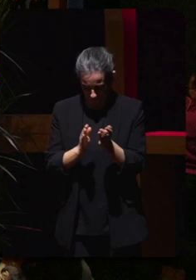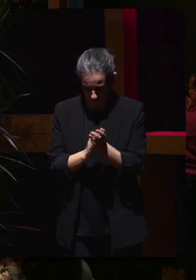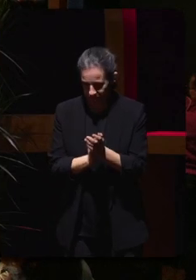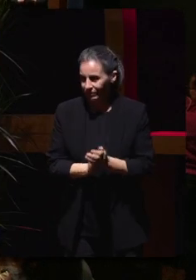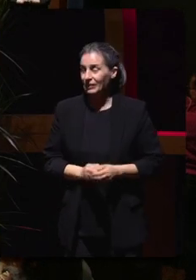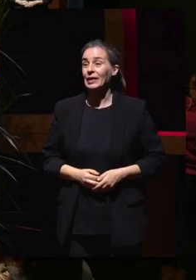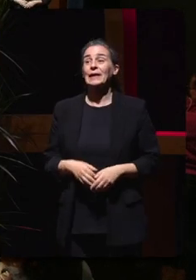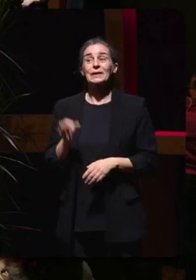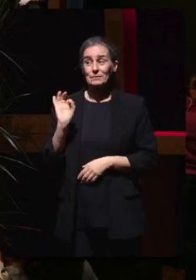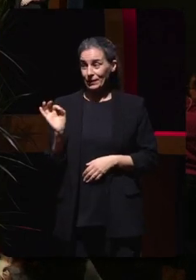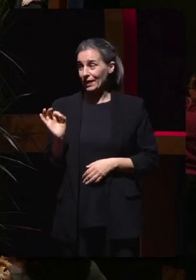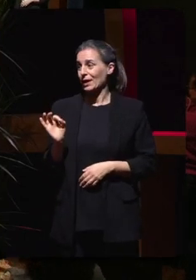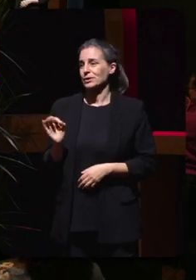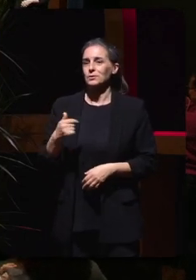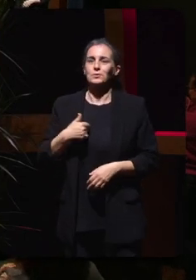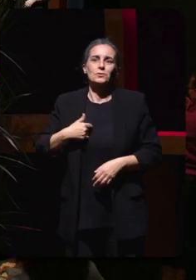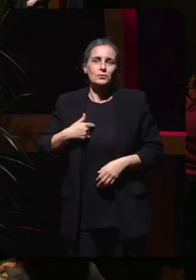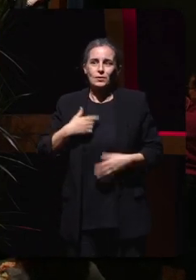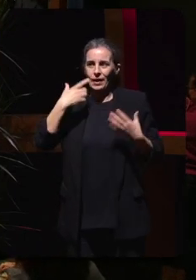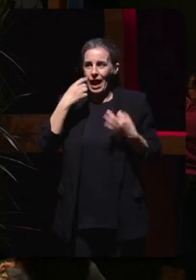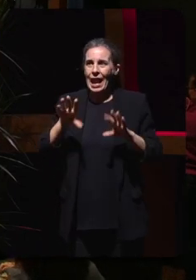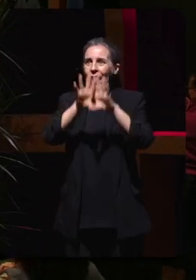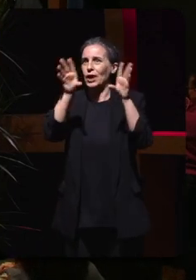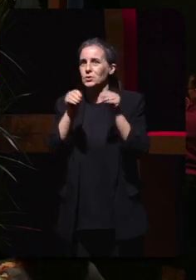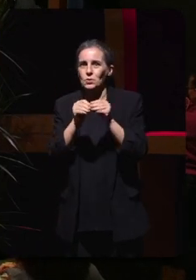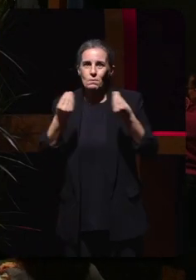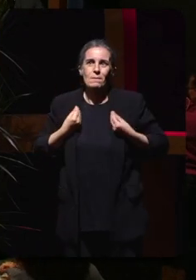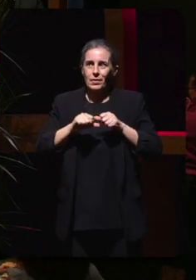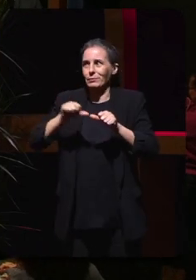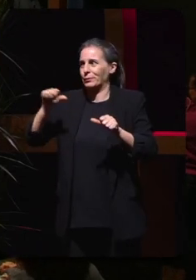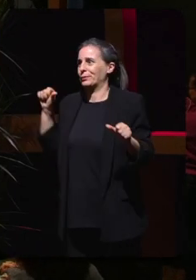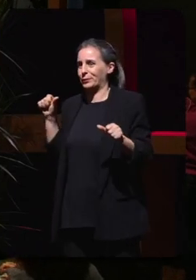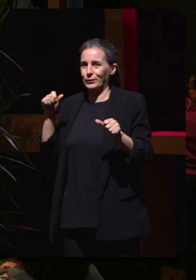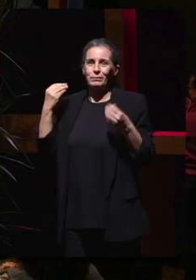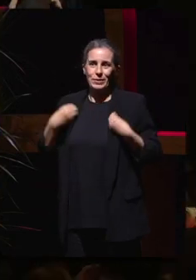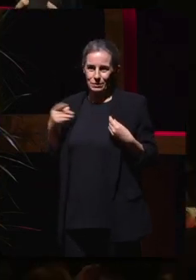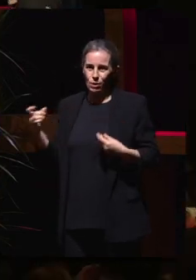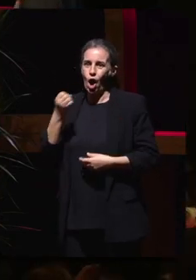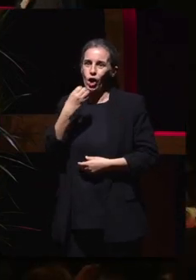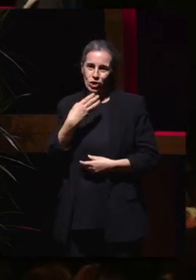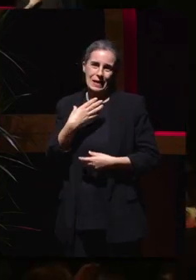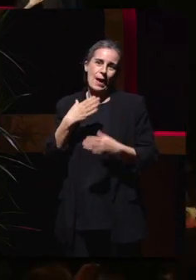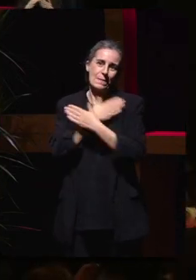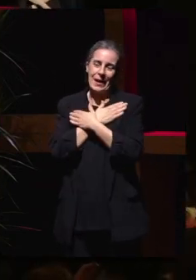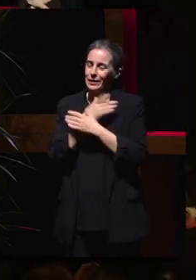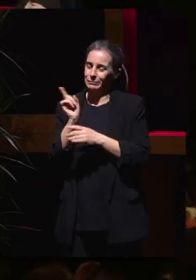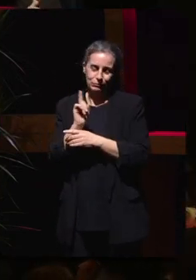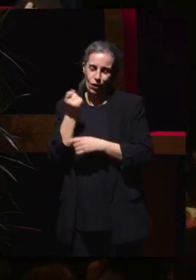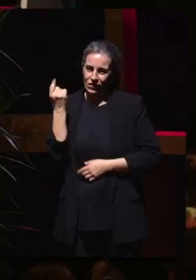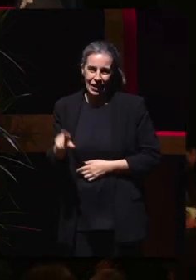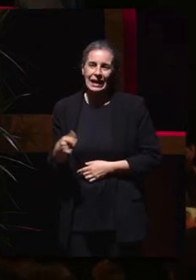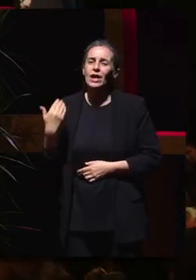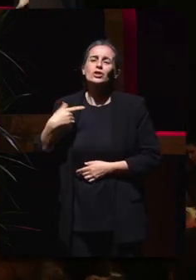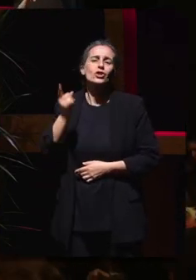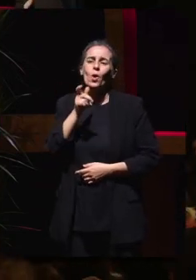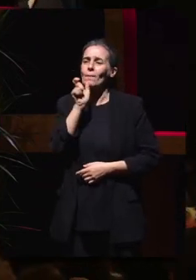La verdad es que no voy a hacer un resumen de la biografía de Rosa María Calaf. Voy a utilizar la palabra referente para